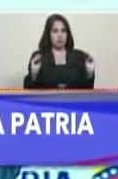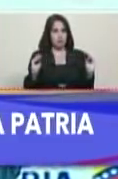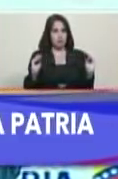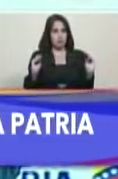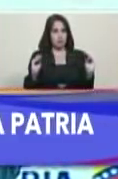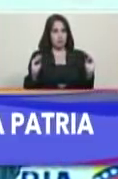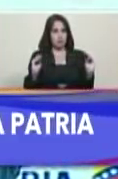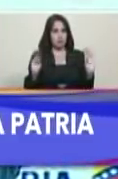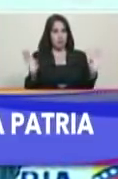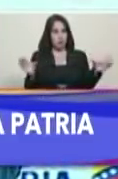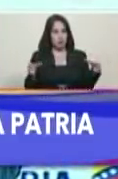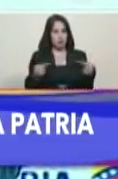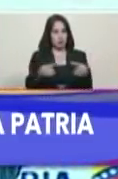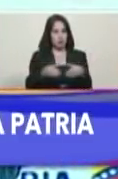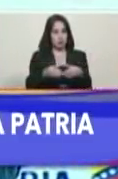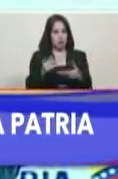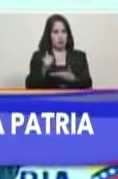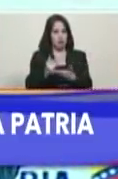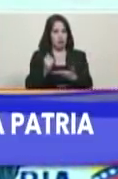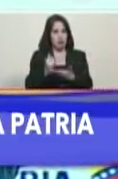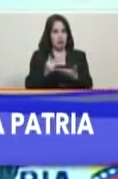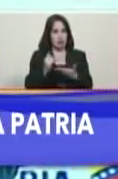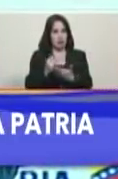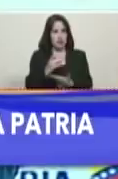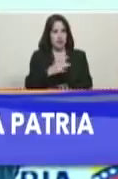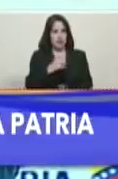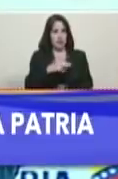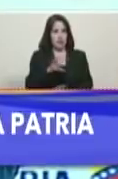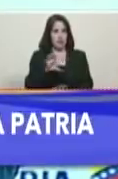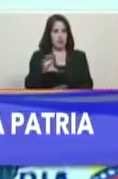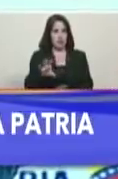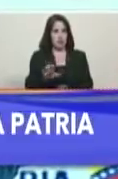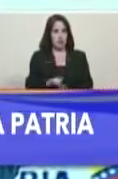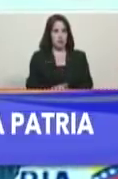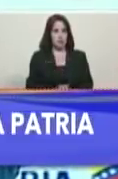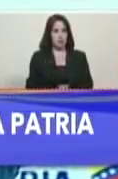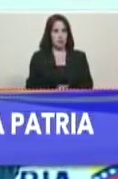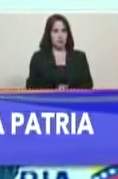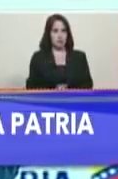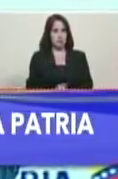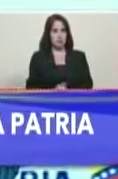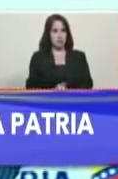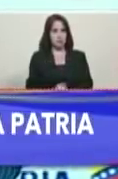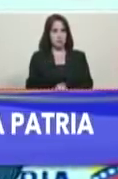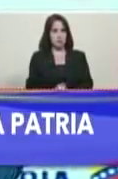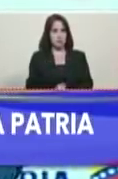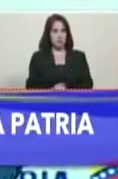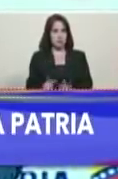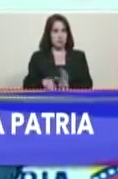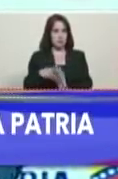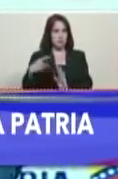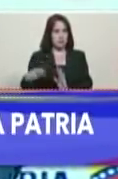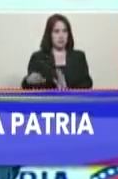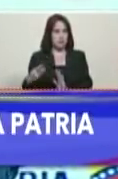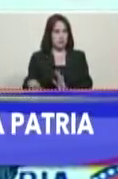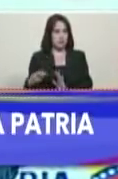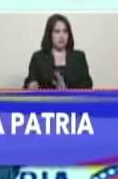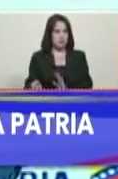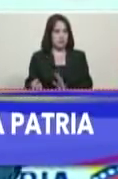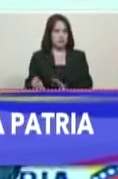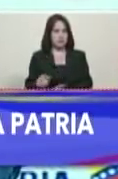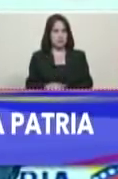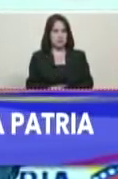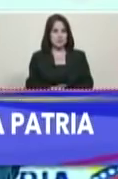a conformar y a inscribirse en el carné de la patria, la derecha estaba preguarimbera.